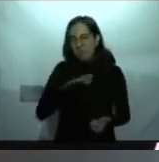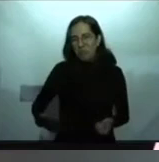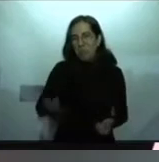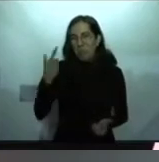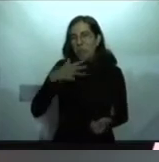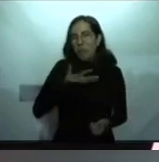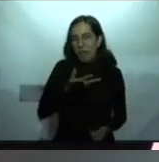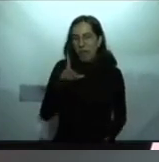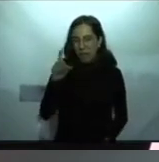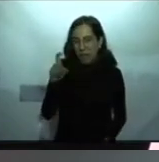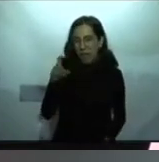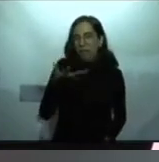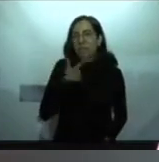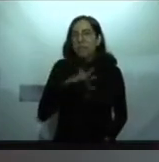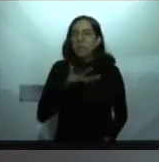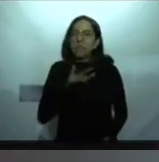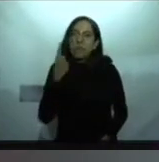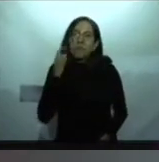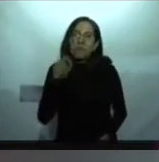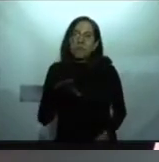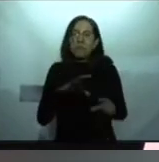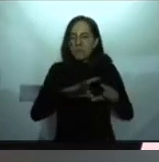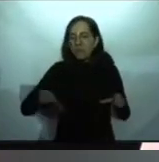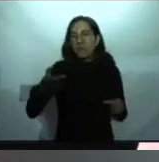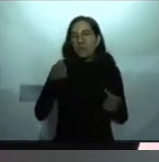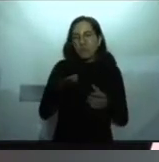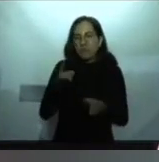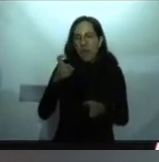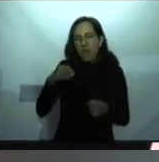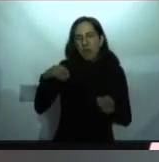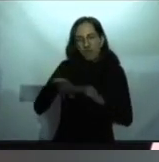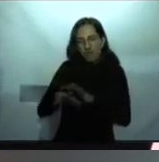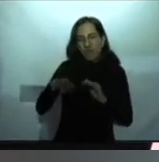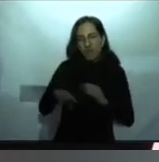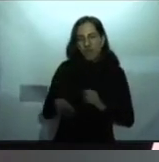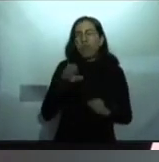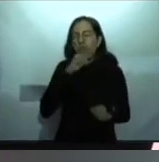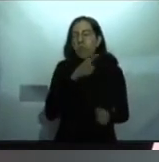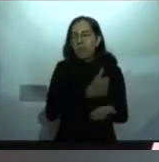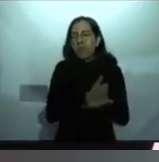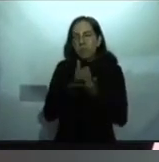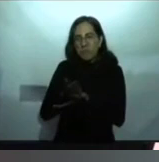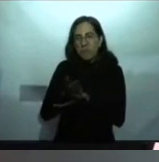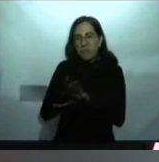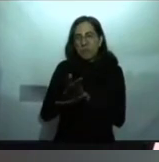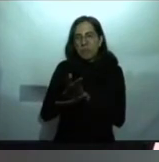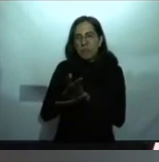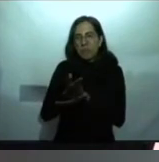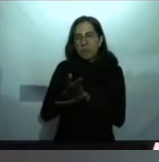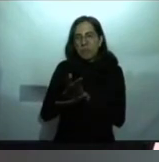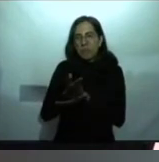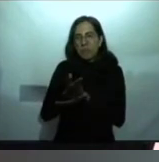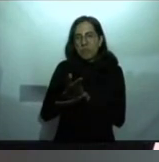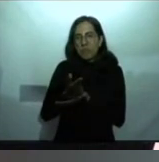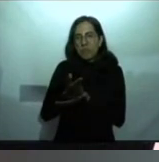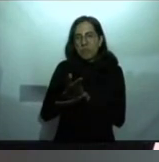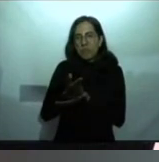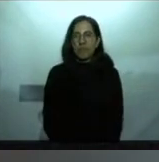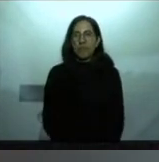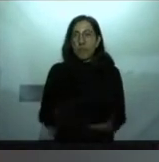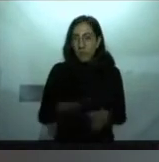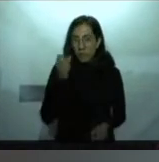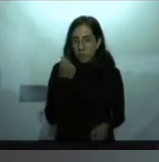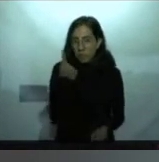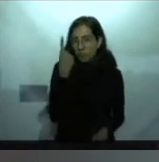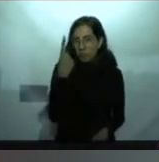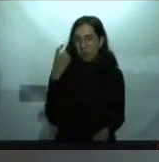para que haya servicios públicos. Todo eso vamos a apoyar aquí en Oaxaca. En Oaxaca en particular,